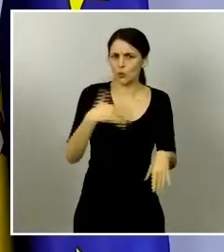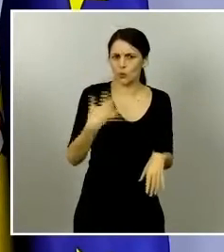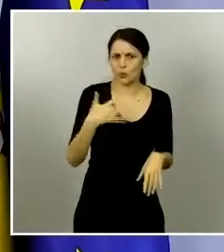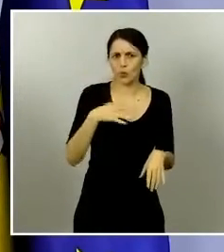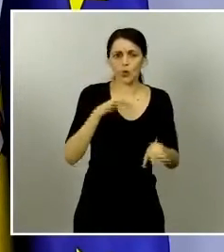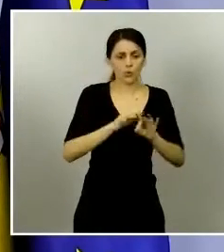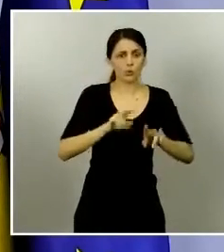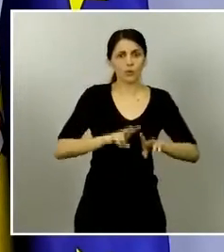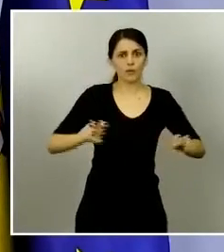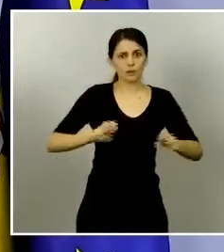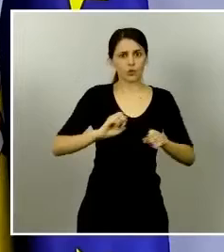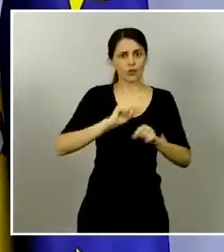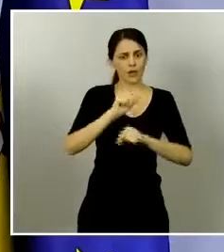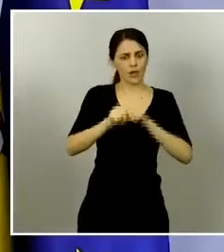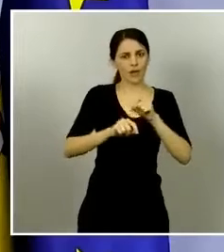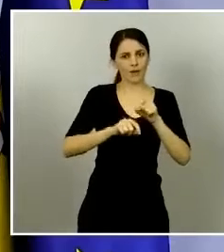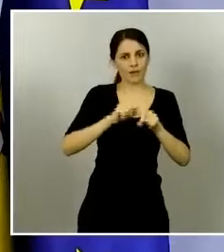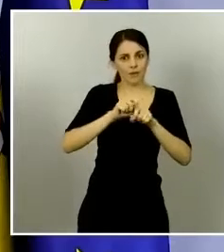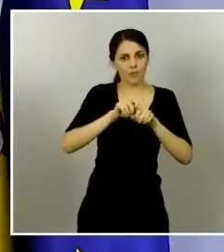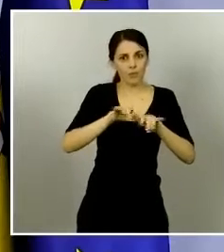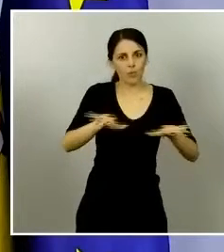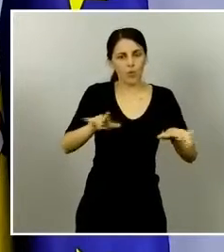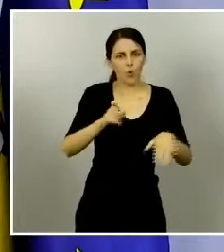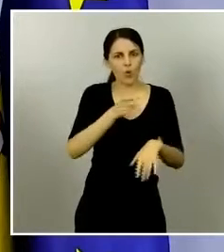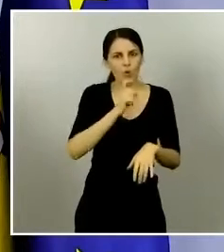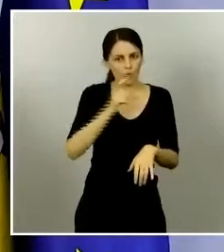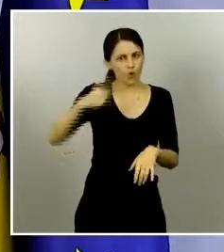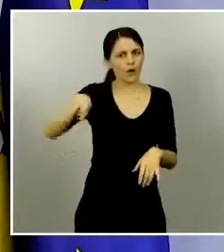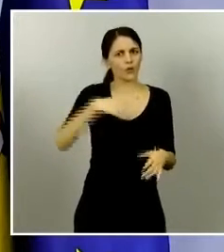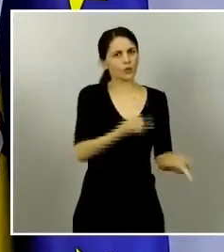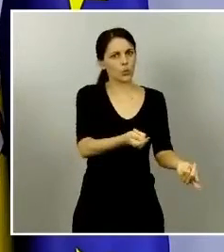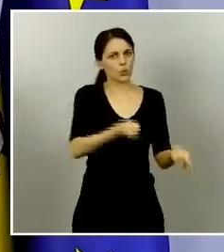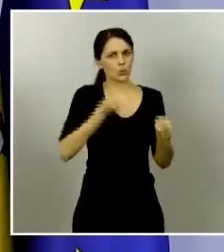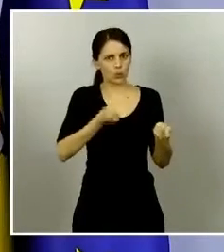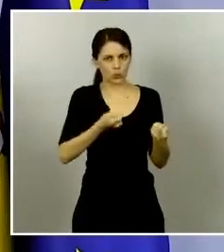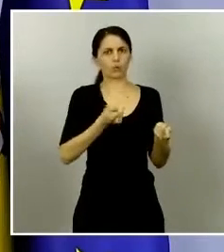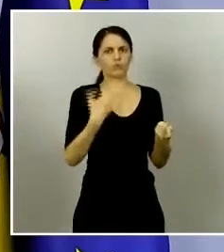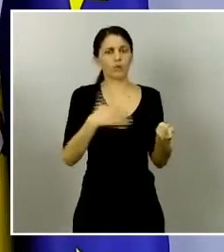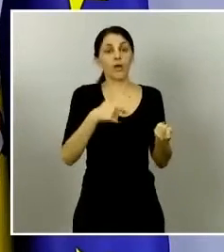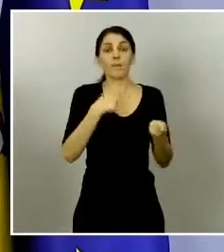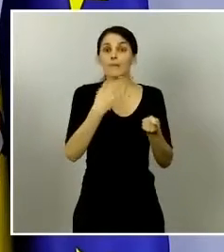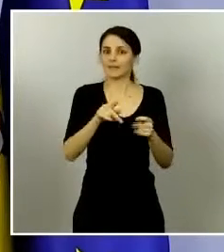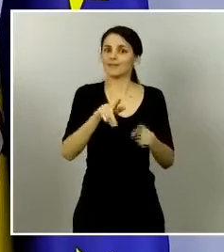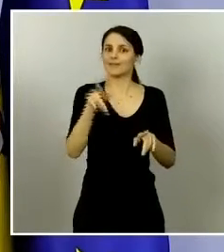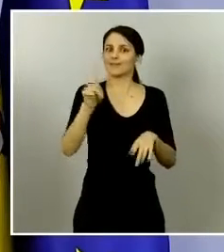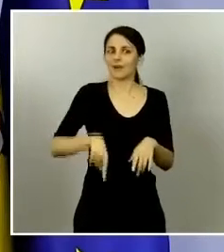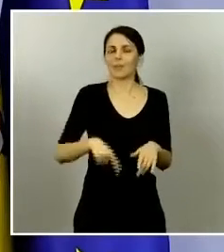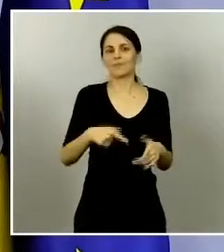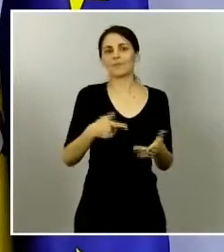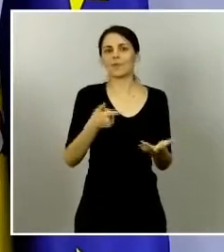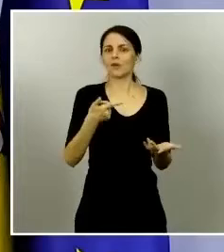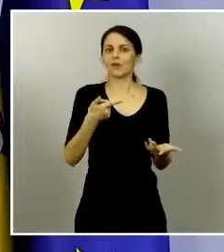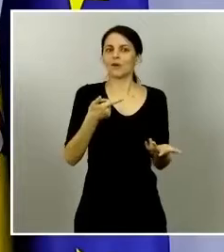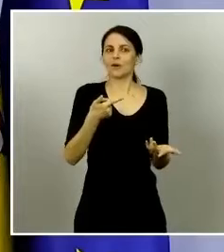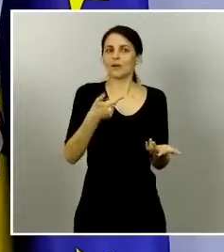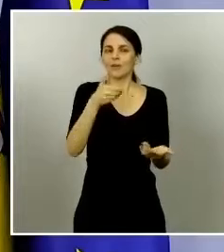inicio de la pandemia, con algunos brotes que tuvimos que fueron muy, muy rápidamente contenidos, y también valoro la actitud de prudencia, que